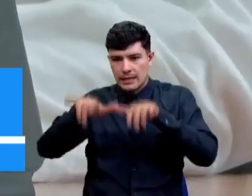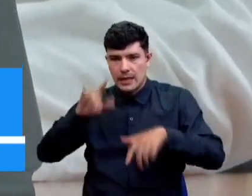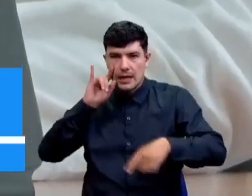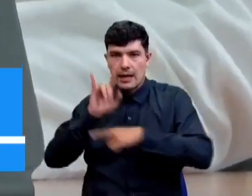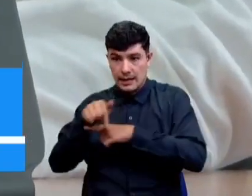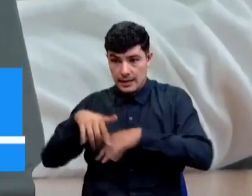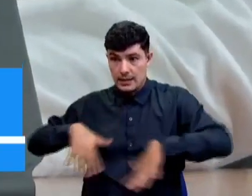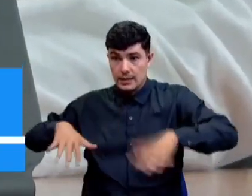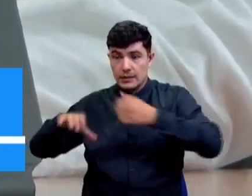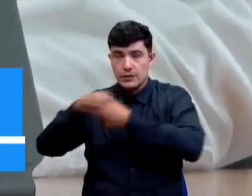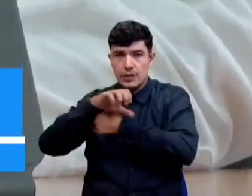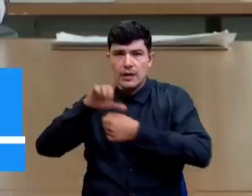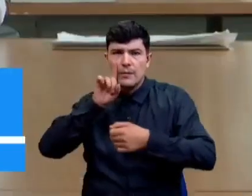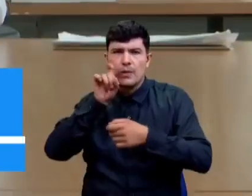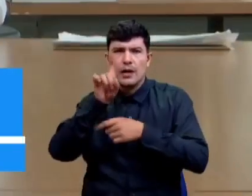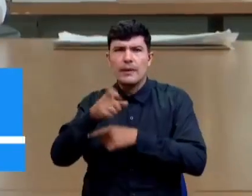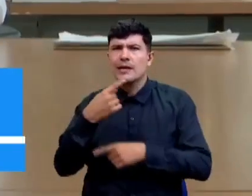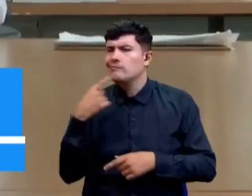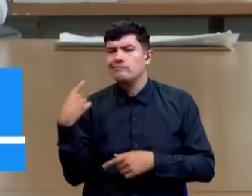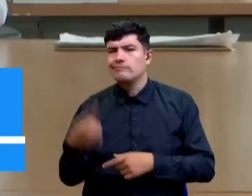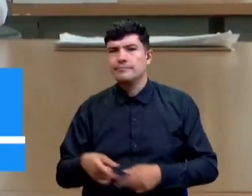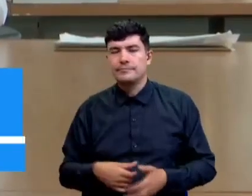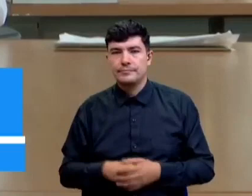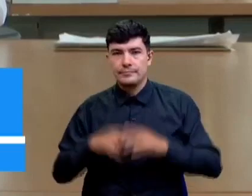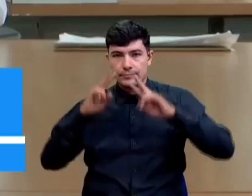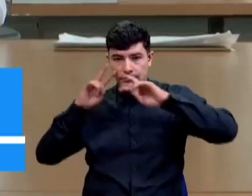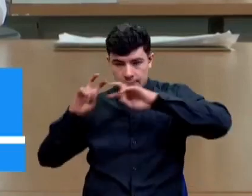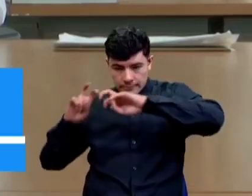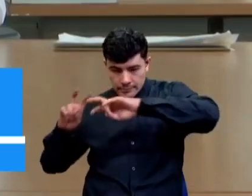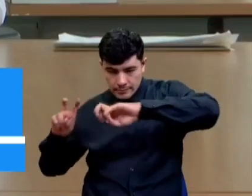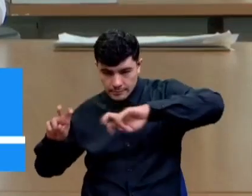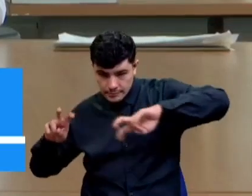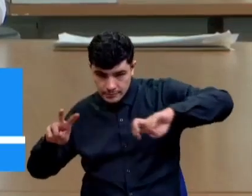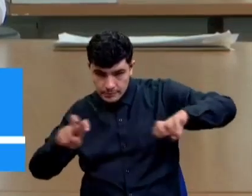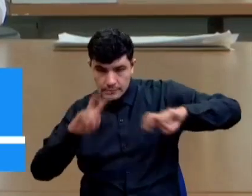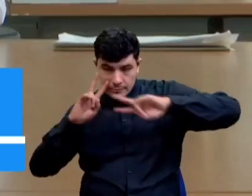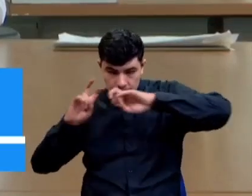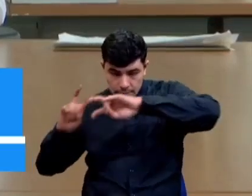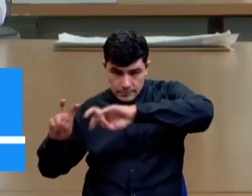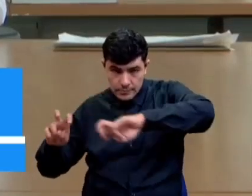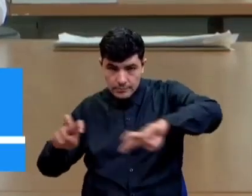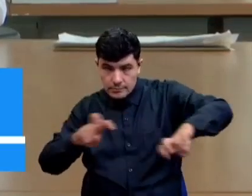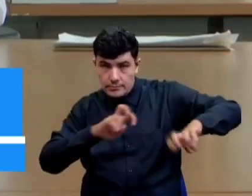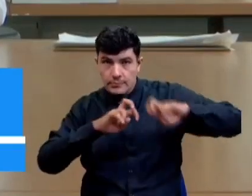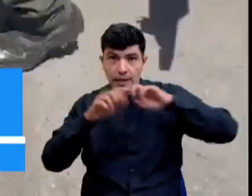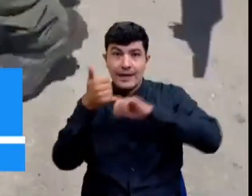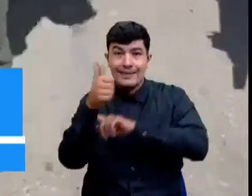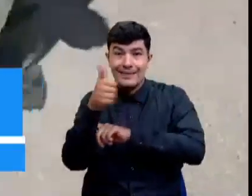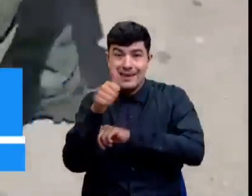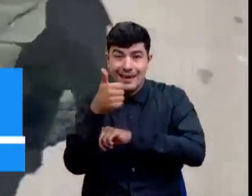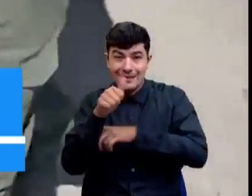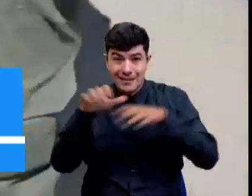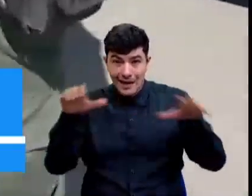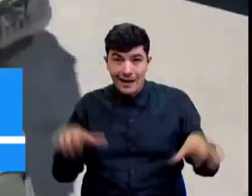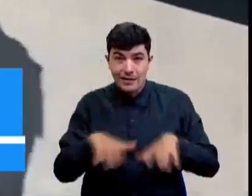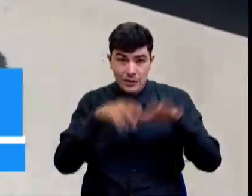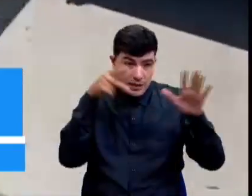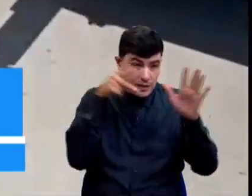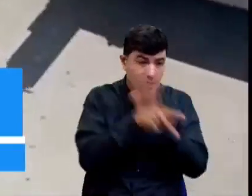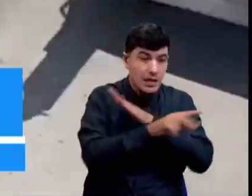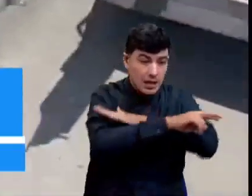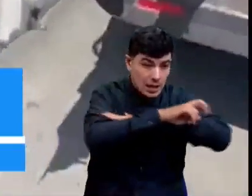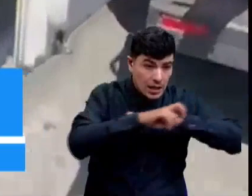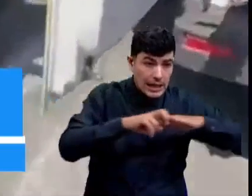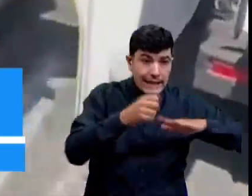Bucaramanga, asegura que en las investigaciones que han realizado, por cada 10 delitos como homicidios y hurtos, está